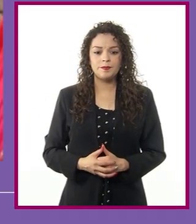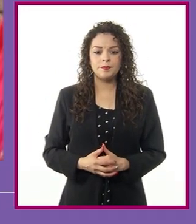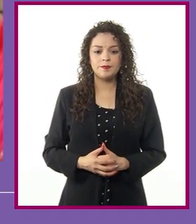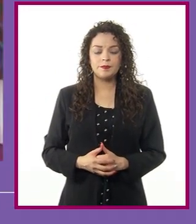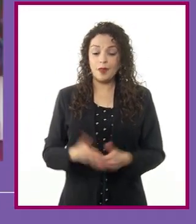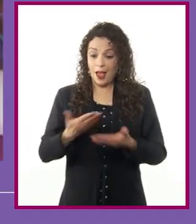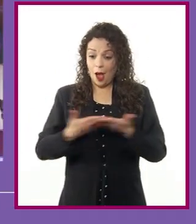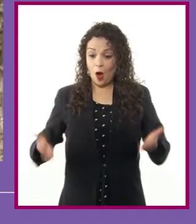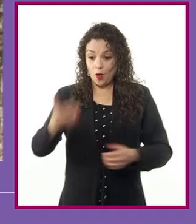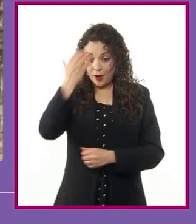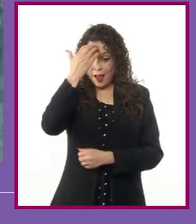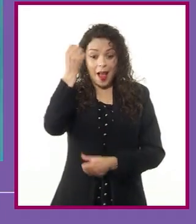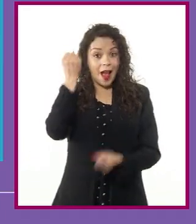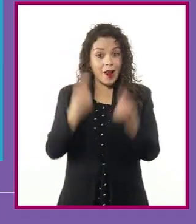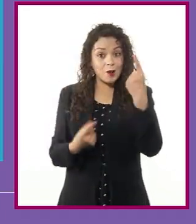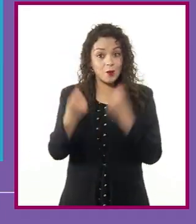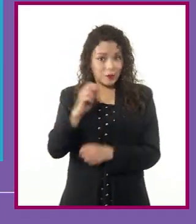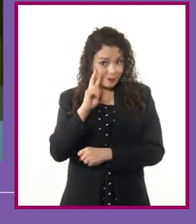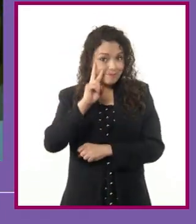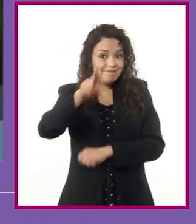Vamos a conocer algunos de ellos.